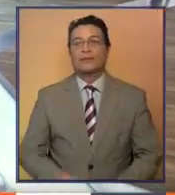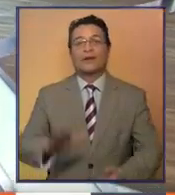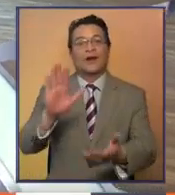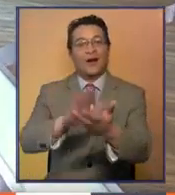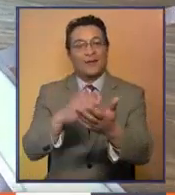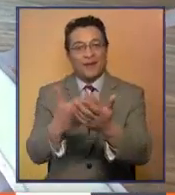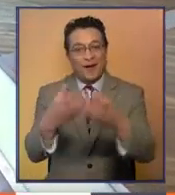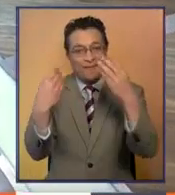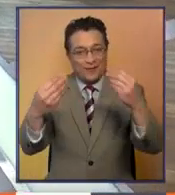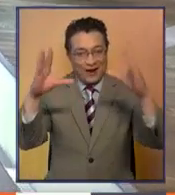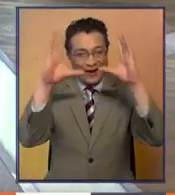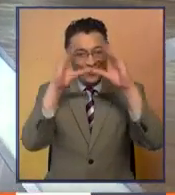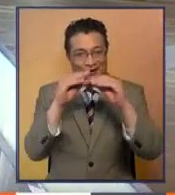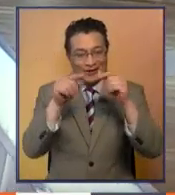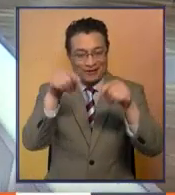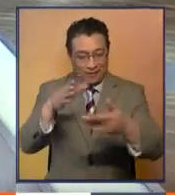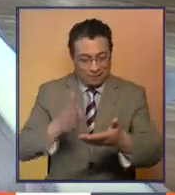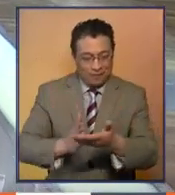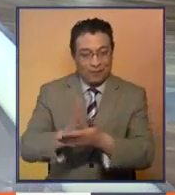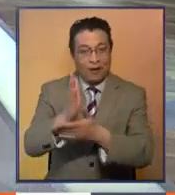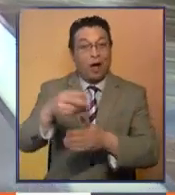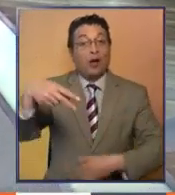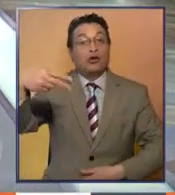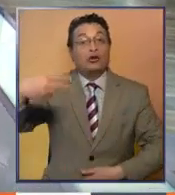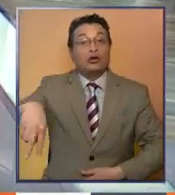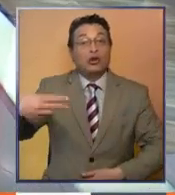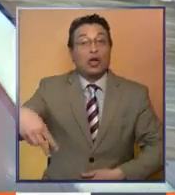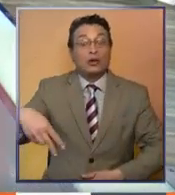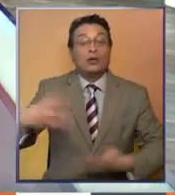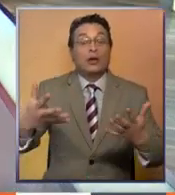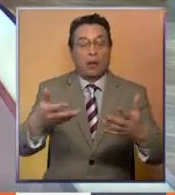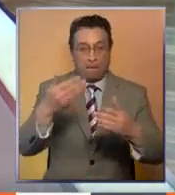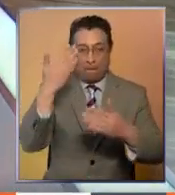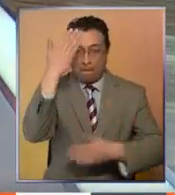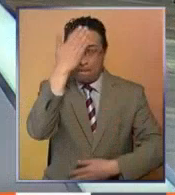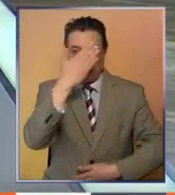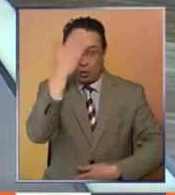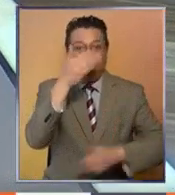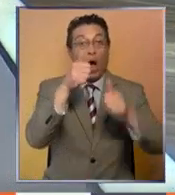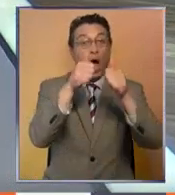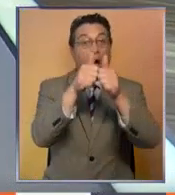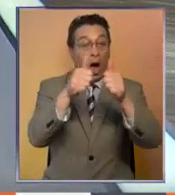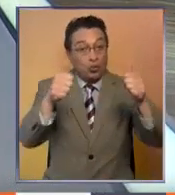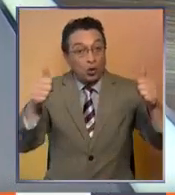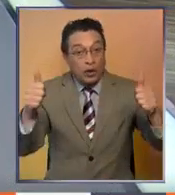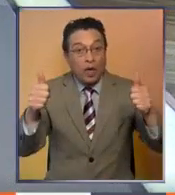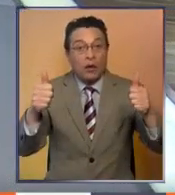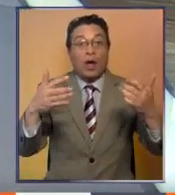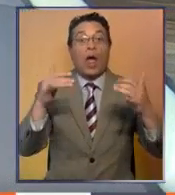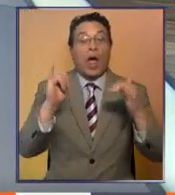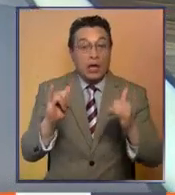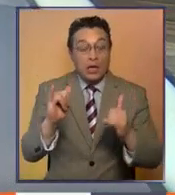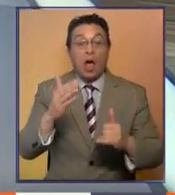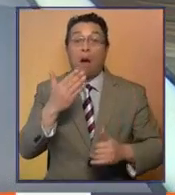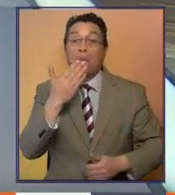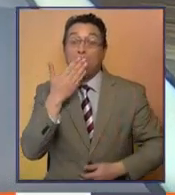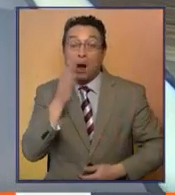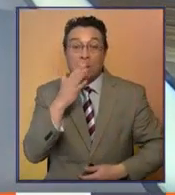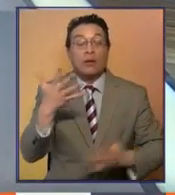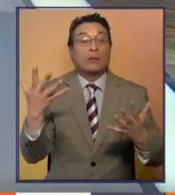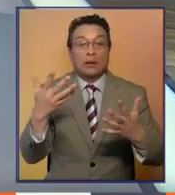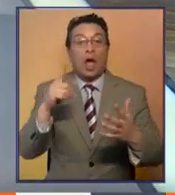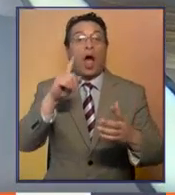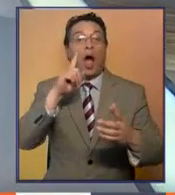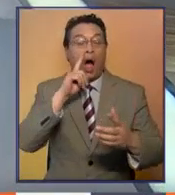¿Qué tal? ¿Cómo están? Muy buenas noches. Vamos a partir esta edición de Tele13 con la preocupación de las autoridades y de los especialistas por la presencia